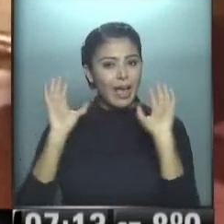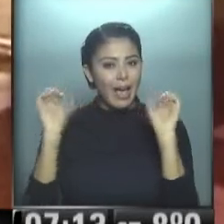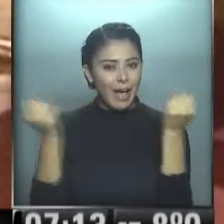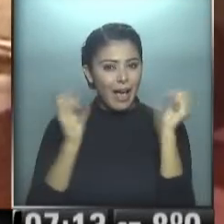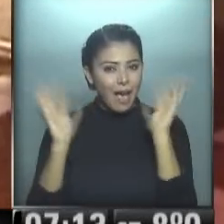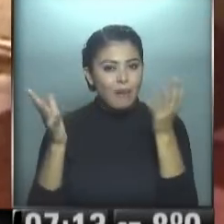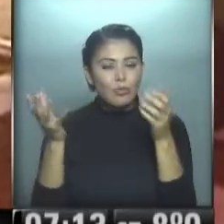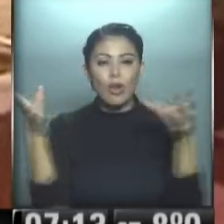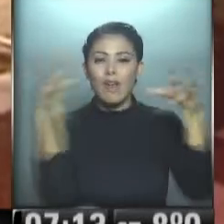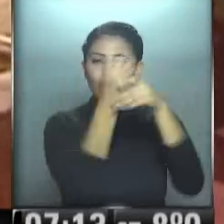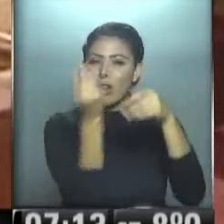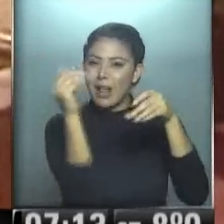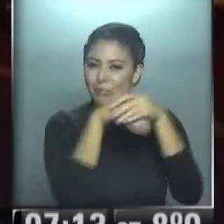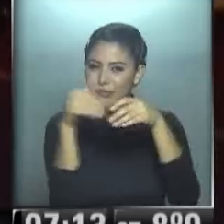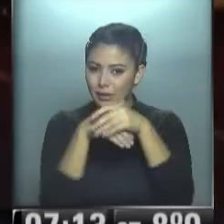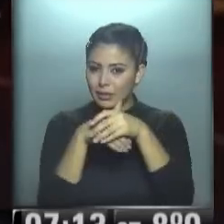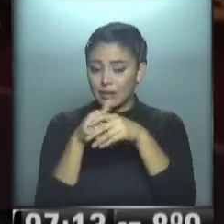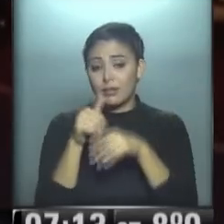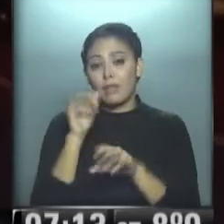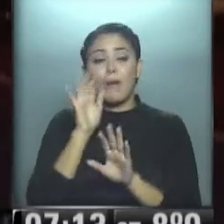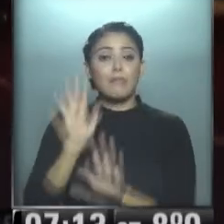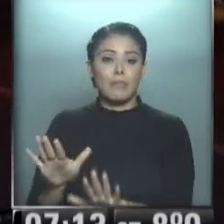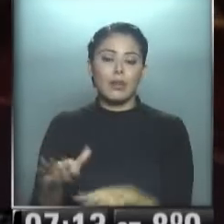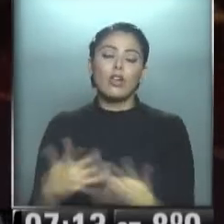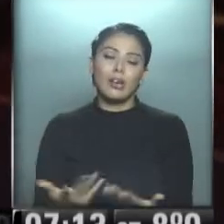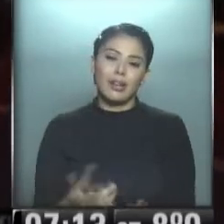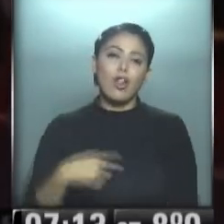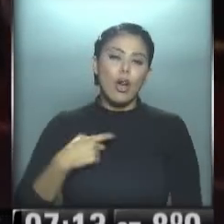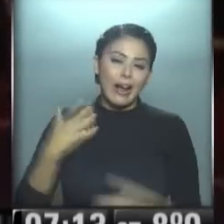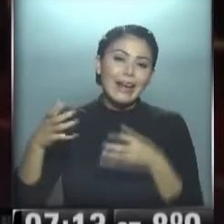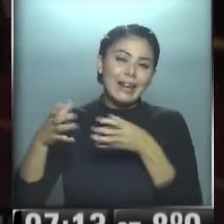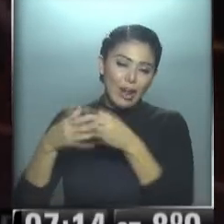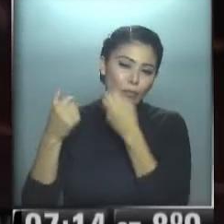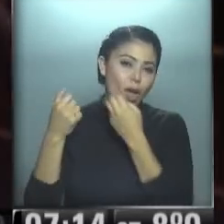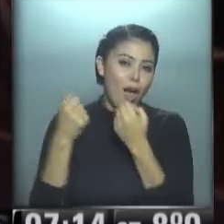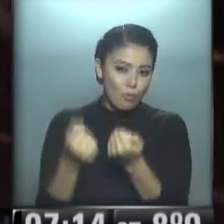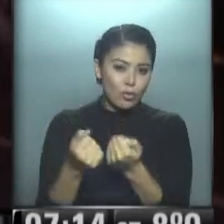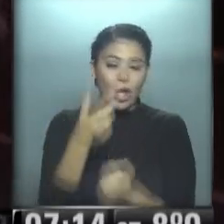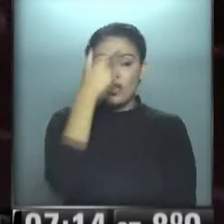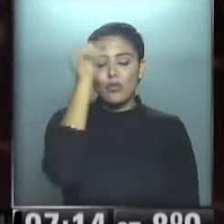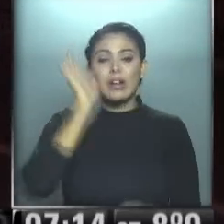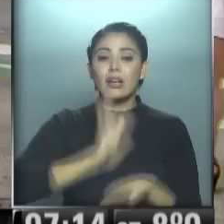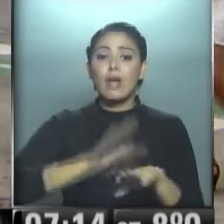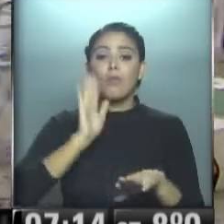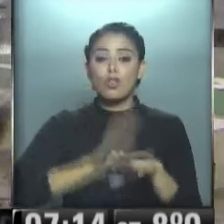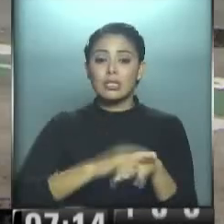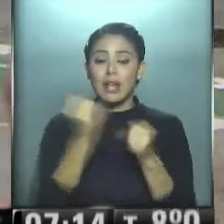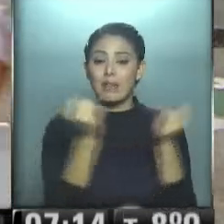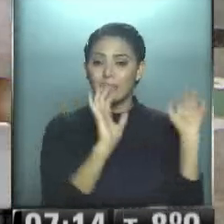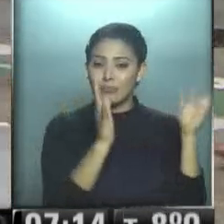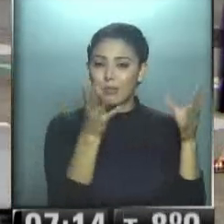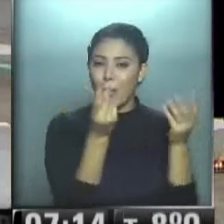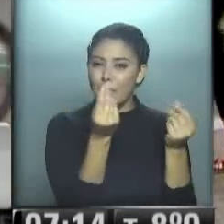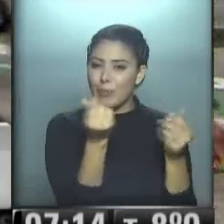de caudales. Lo hicieron, claro, está con el respaldo del gremio de camioneros. Choferes responsables del transporte de caudales realizaron una